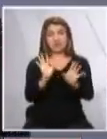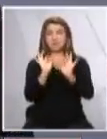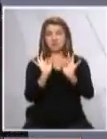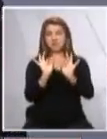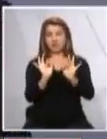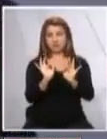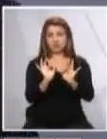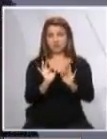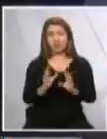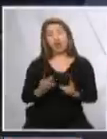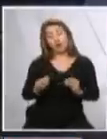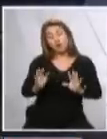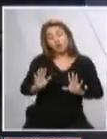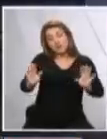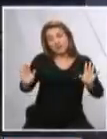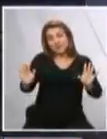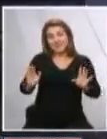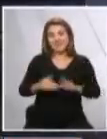Nadie es perfecto. Sí, bueno, obviamente.